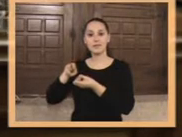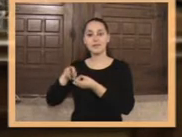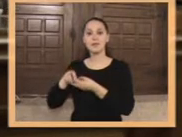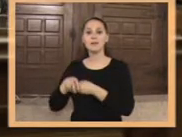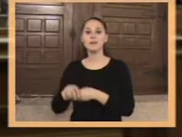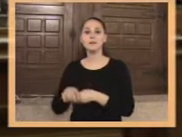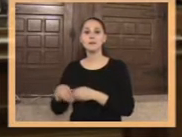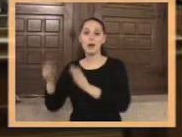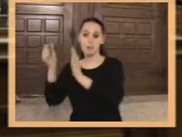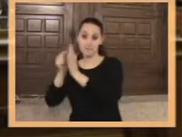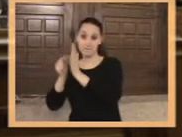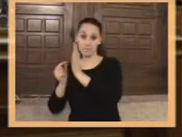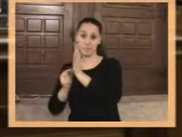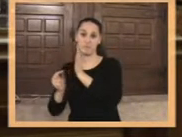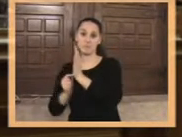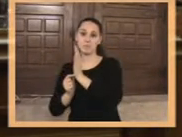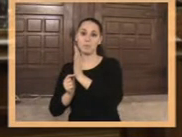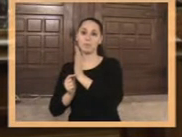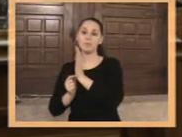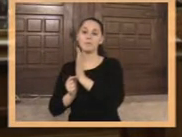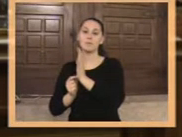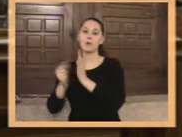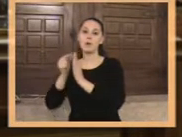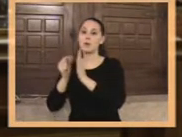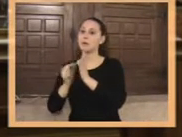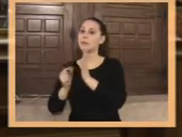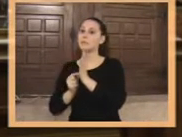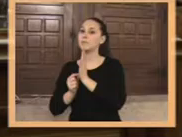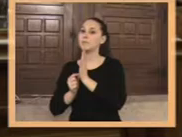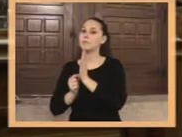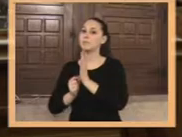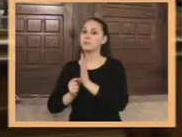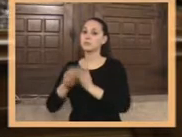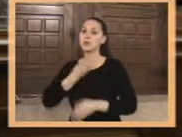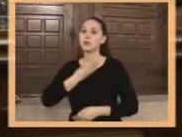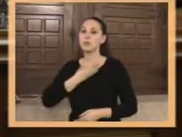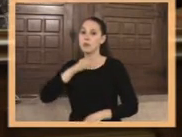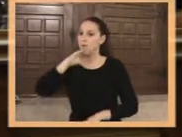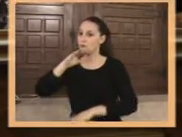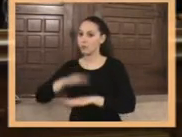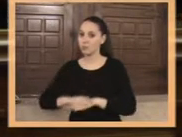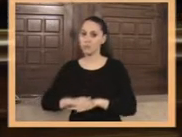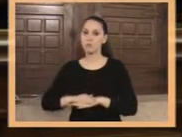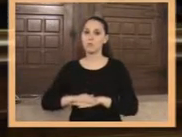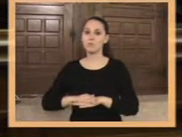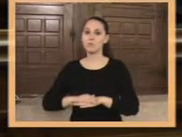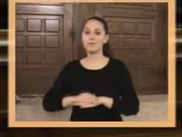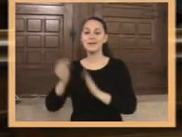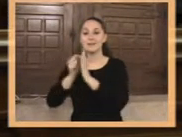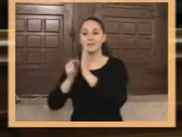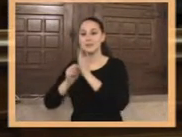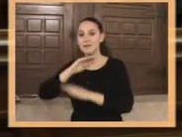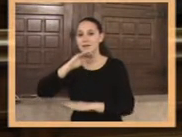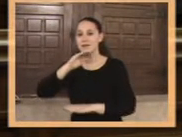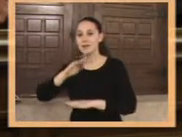que solo de una manera puede ser, en base a una competencia municipal. Y la competencia municipal que se propone es